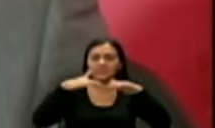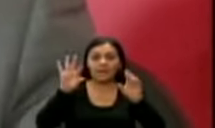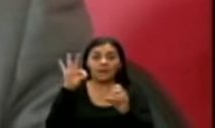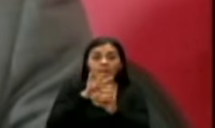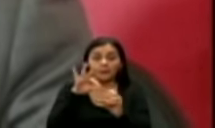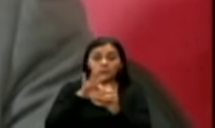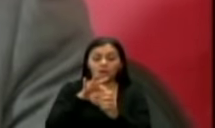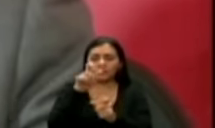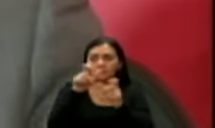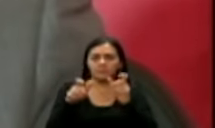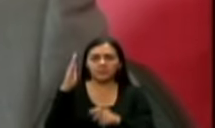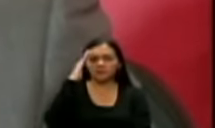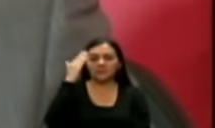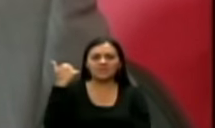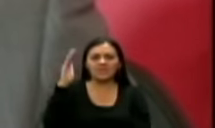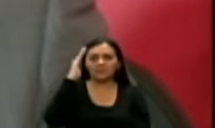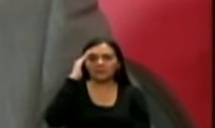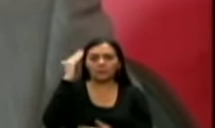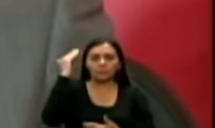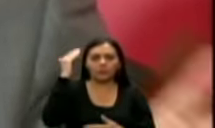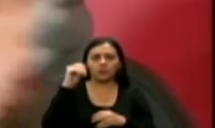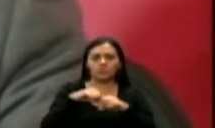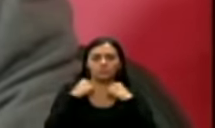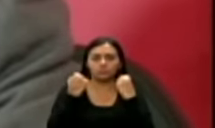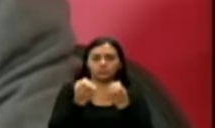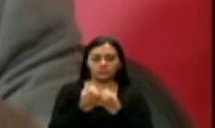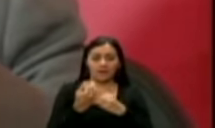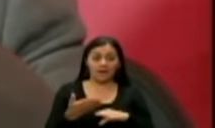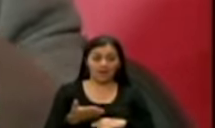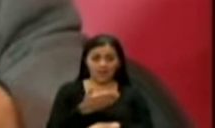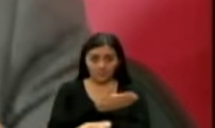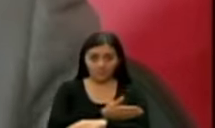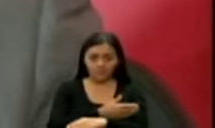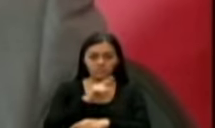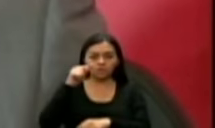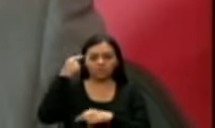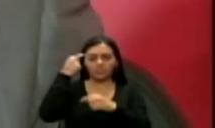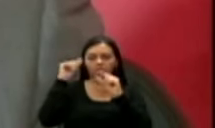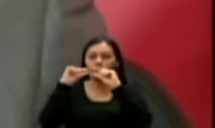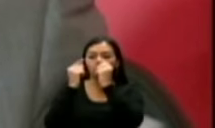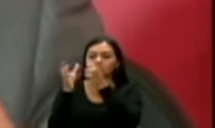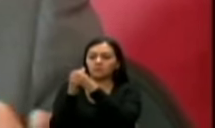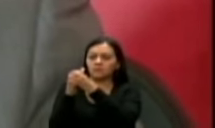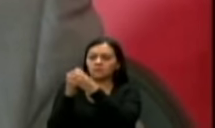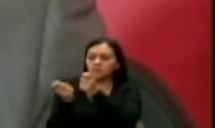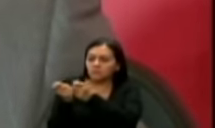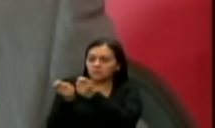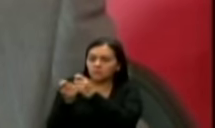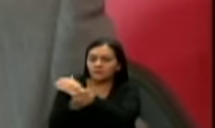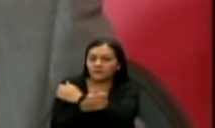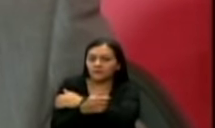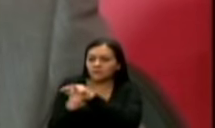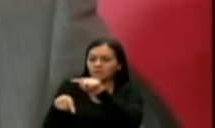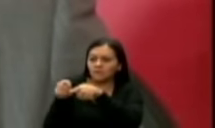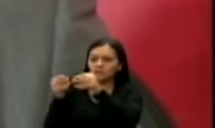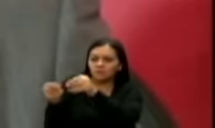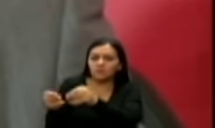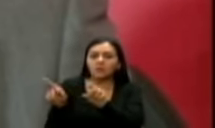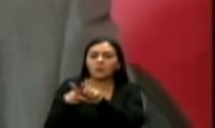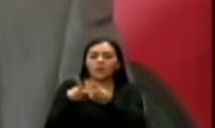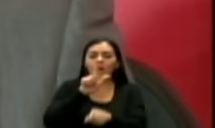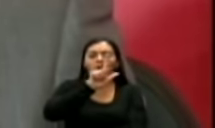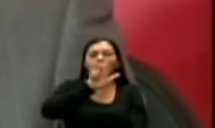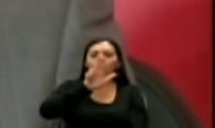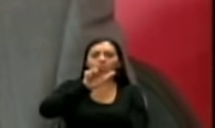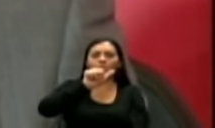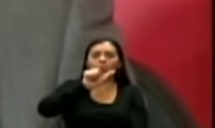es resultado del éxito de políticas sociales, ¿no? Antes se gobernaba para una parte de la población. Como dice Lula, poner plata. Los